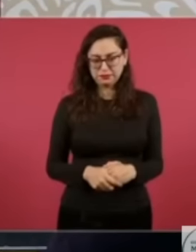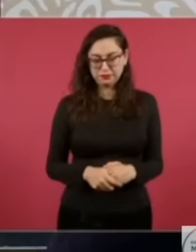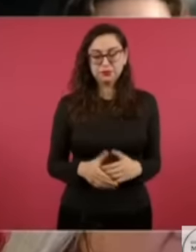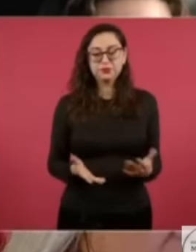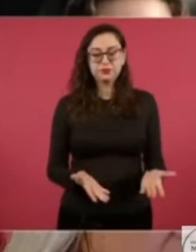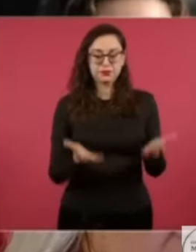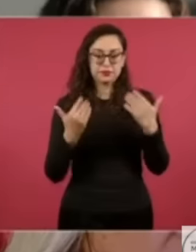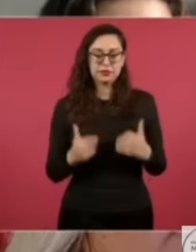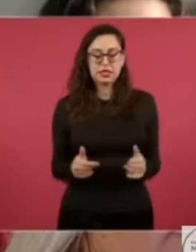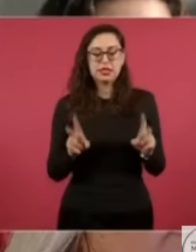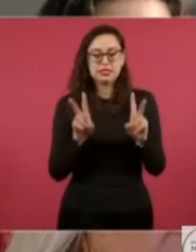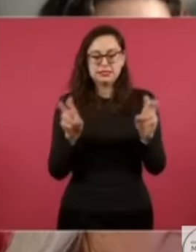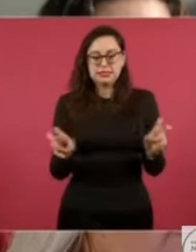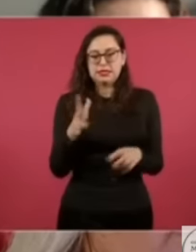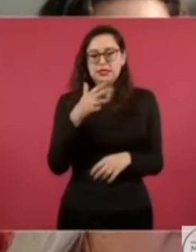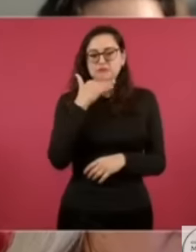corrupción,